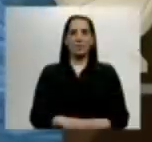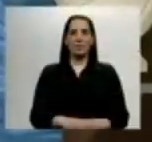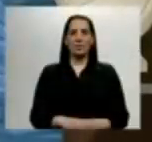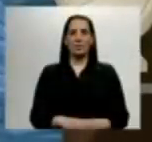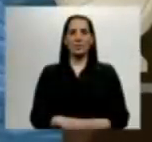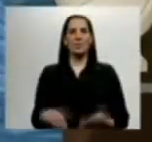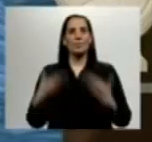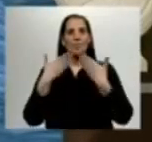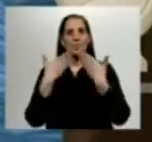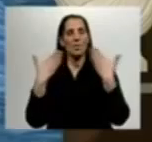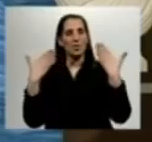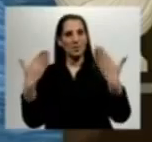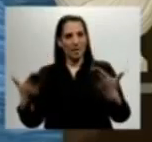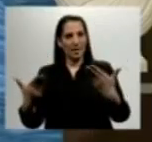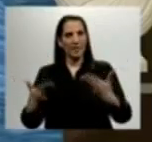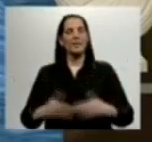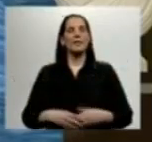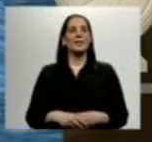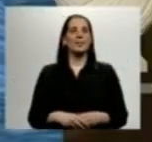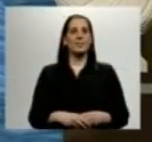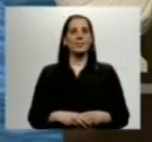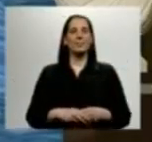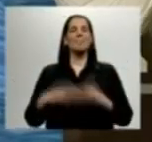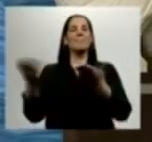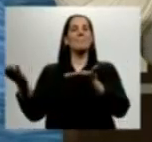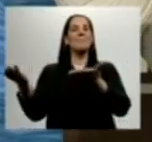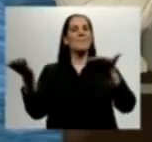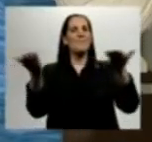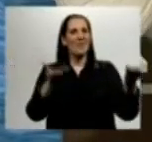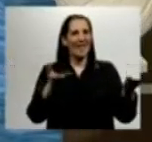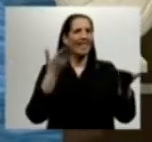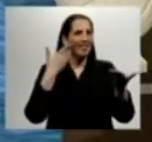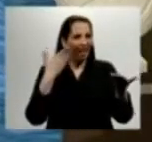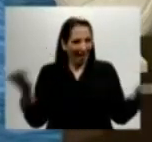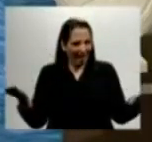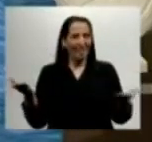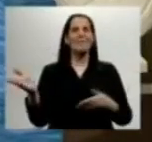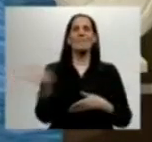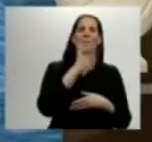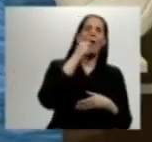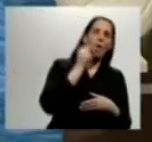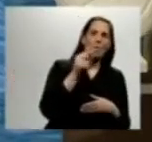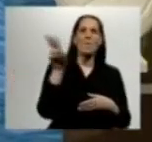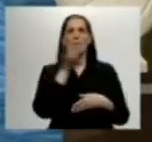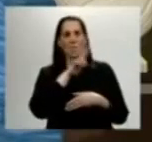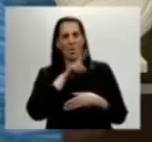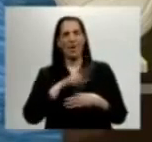Muchísimas gracias. Muy buenas tardes a todos y a todas.